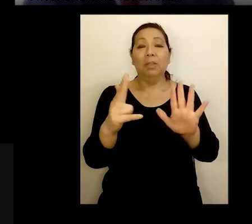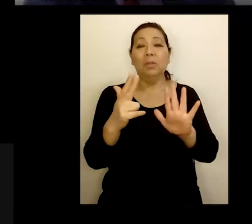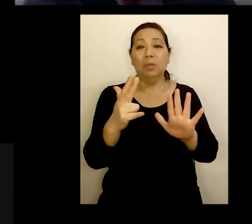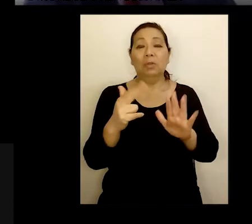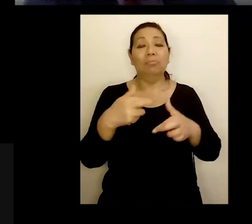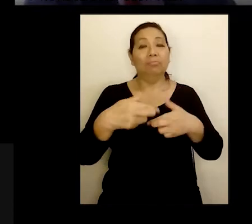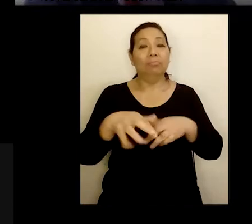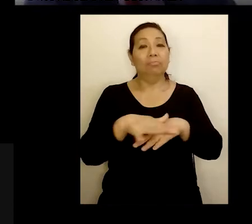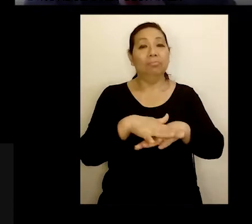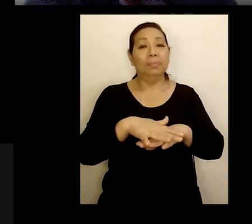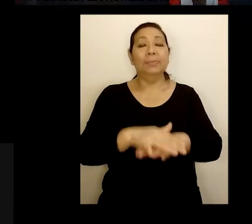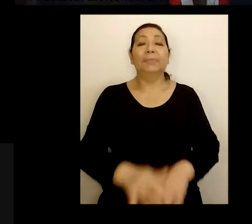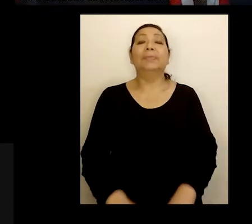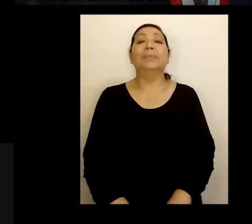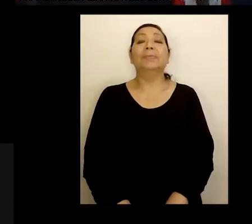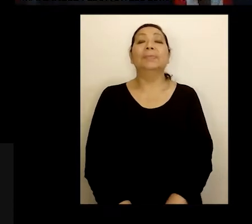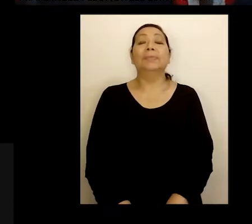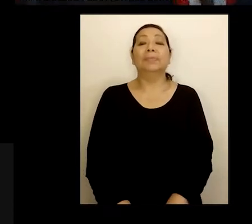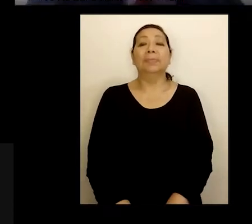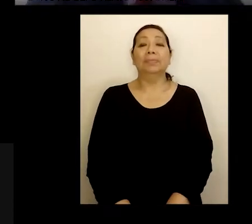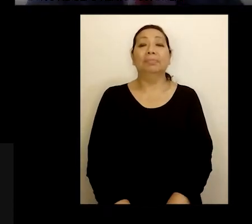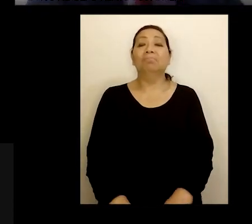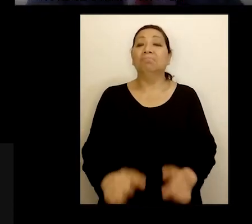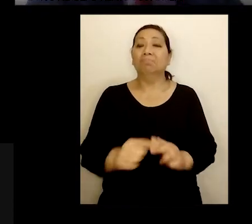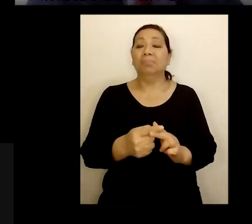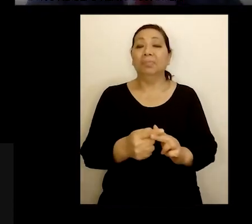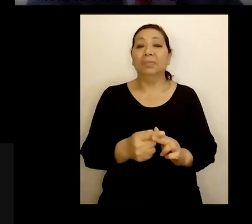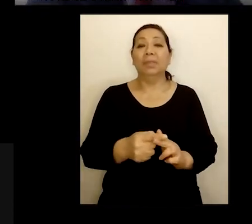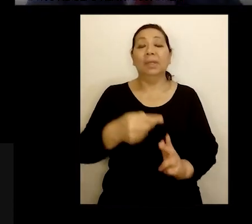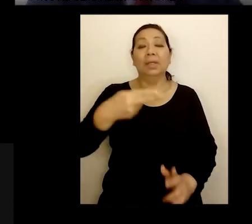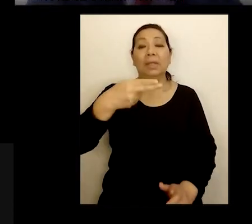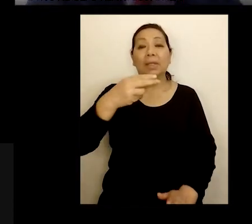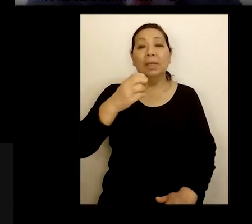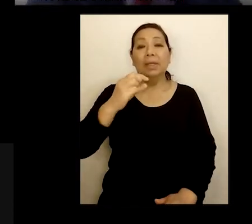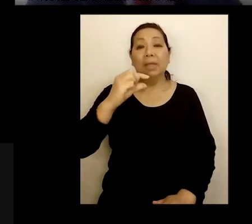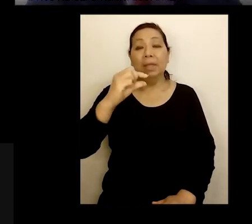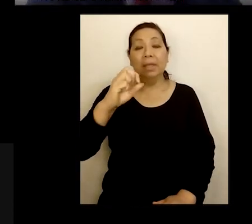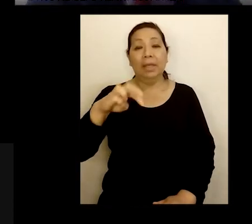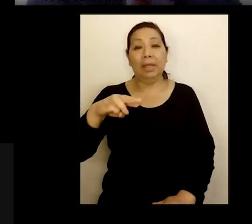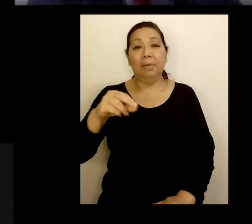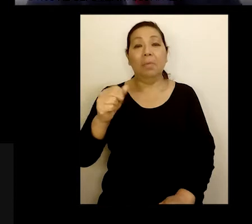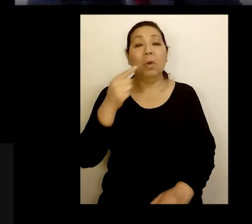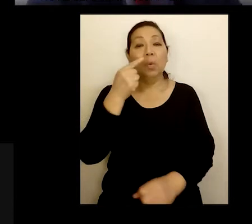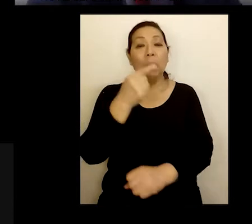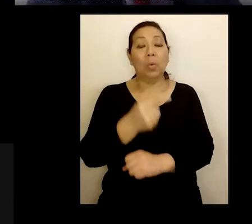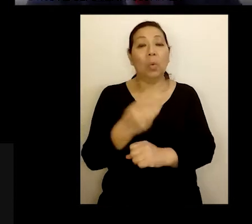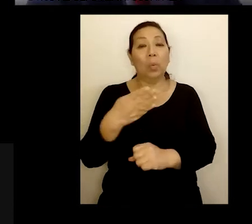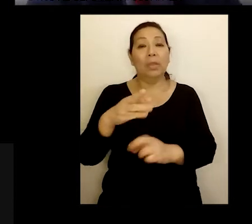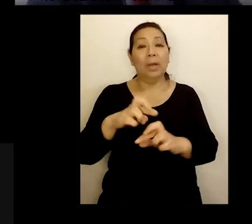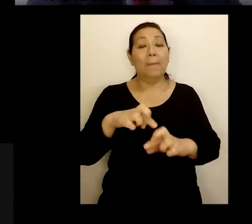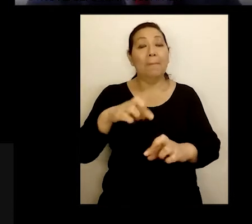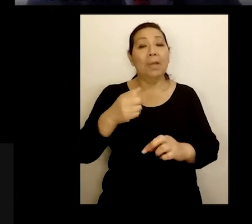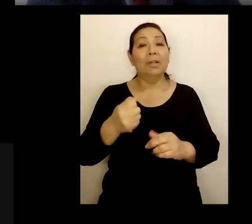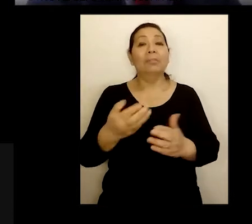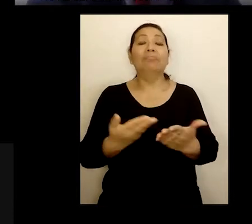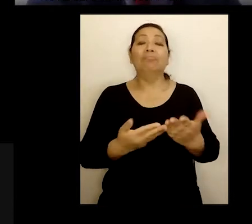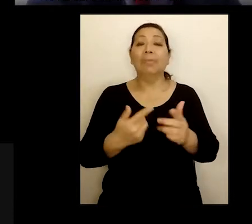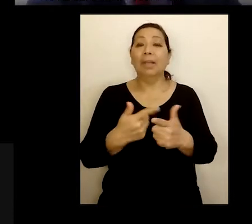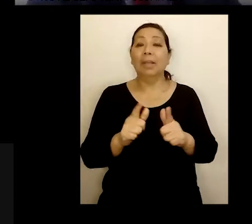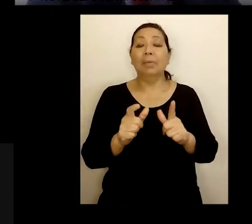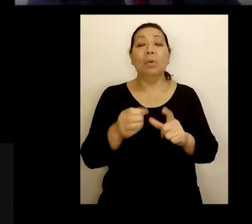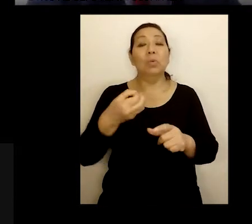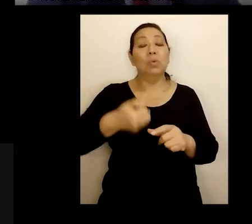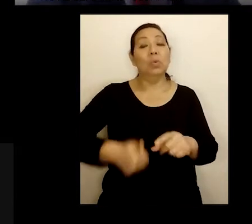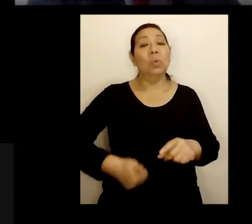4604-2018, proceso de habeas corpus. Iniciado por don Germán Jaramillo Méndez contra la cuarta sala penal con reos libres de la